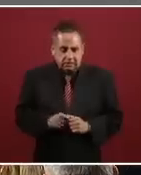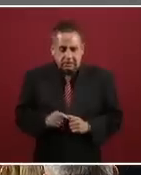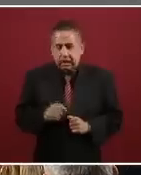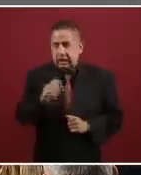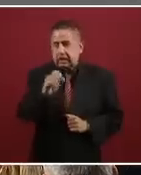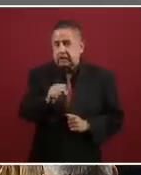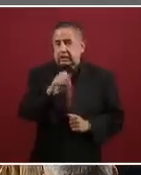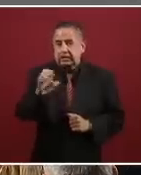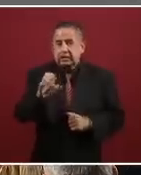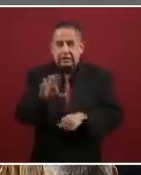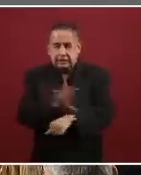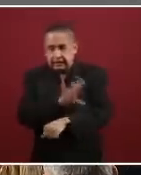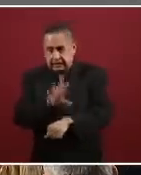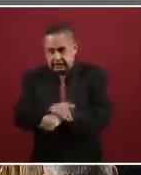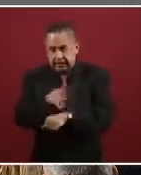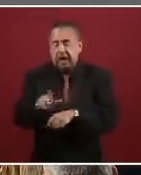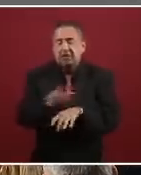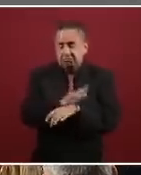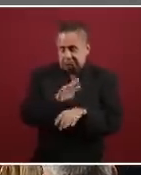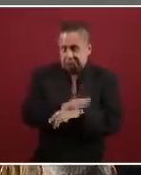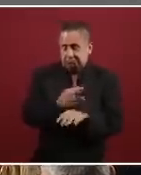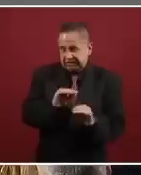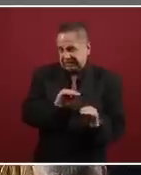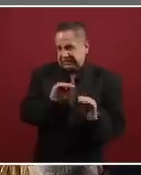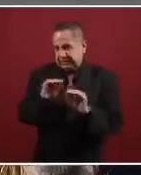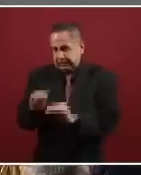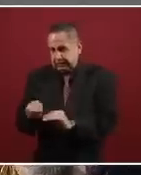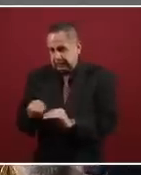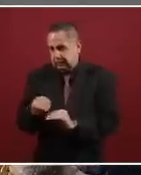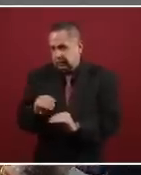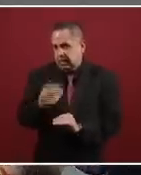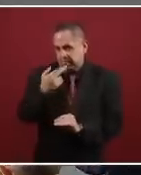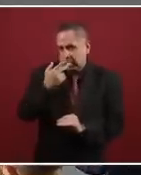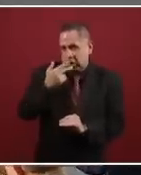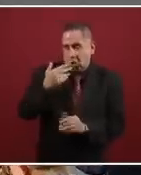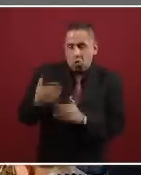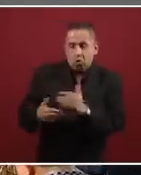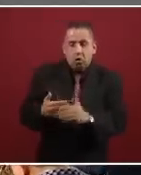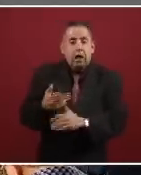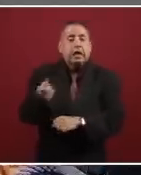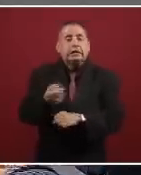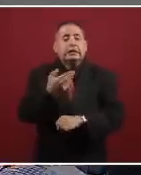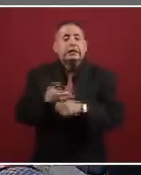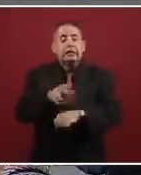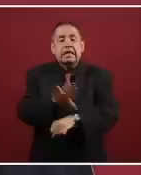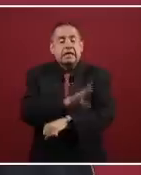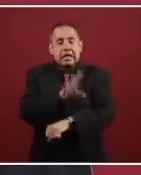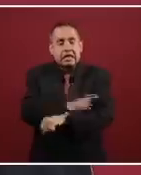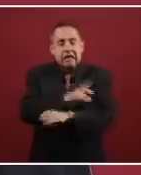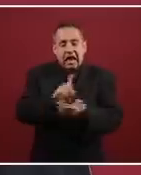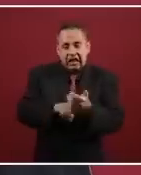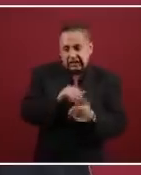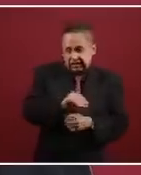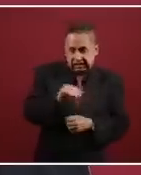energía, en este sentido. La secretaria de Energía,